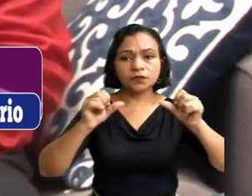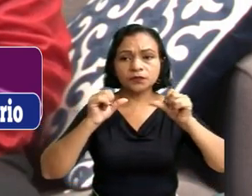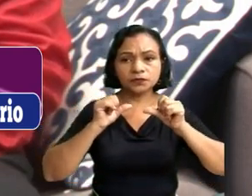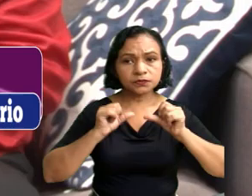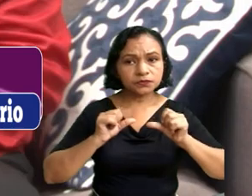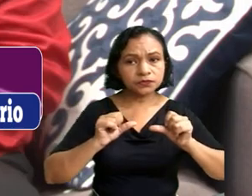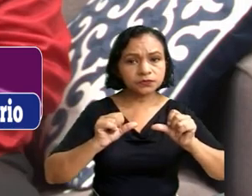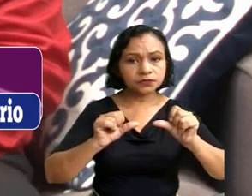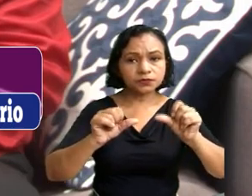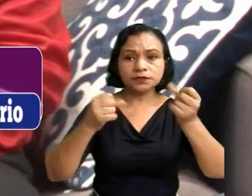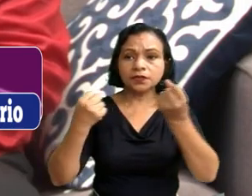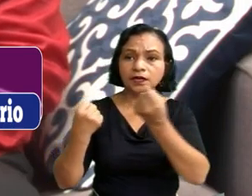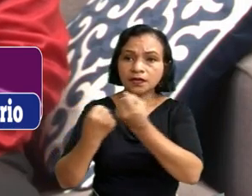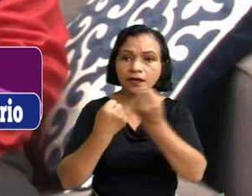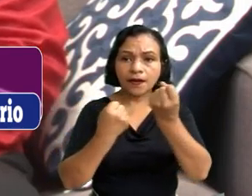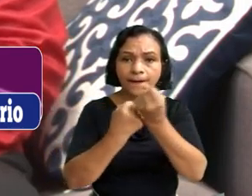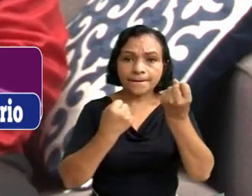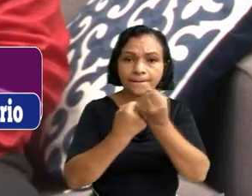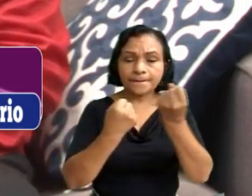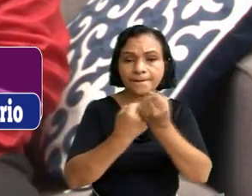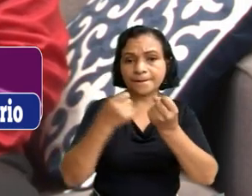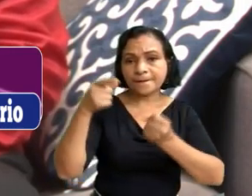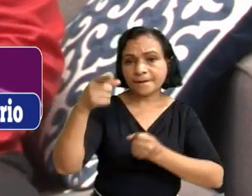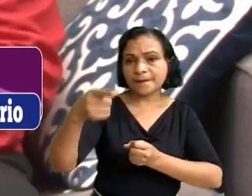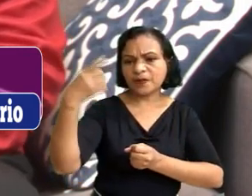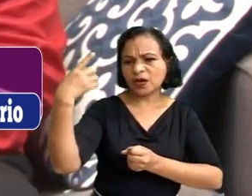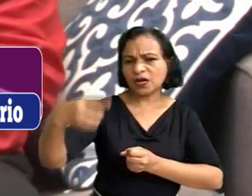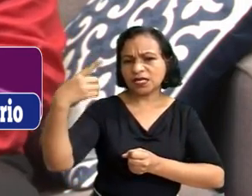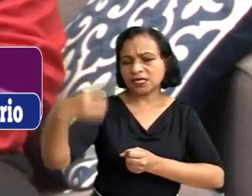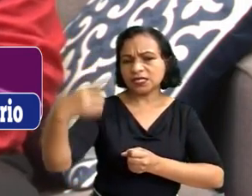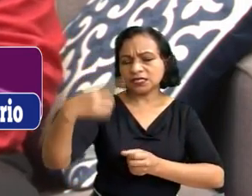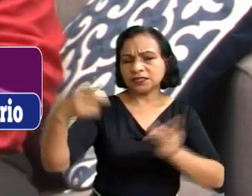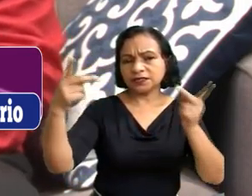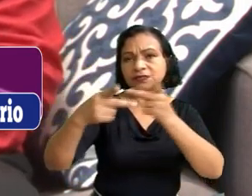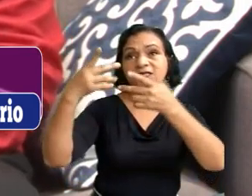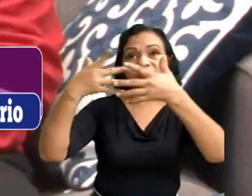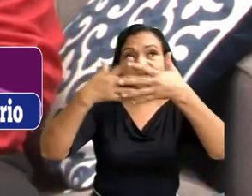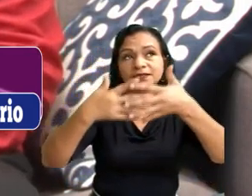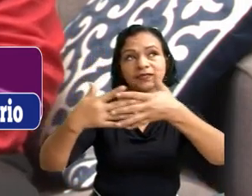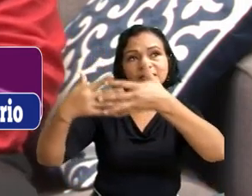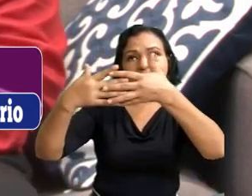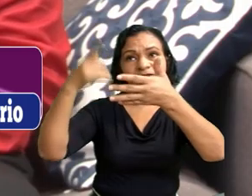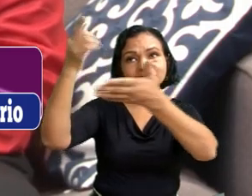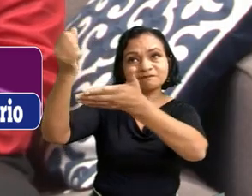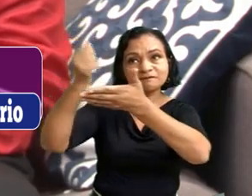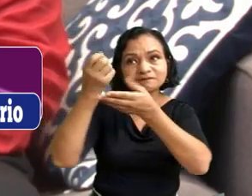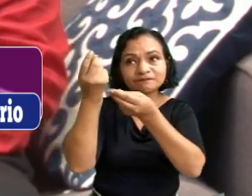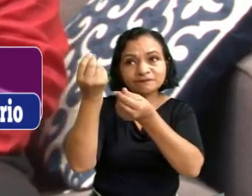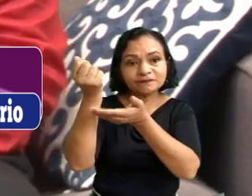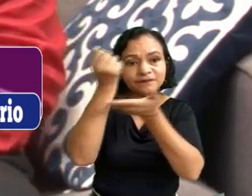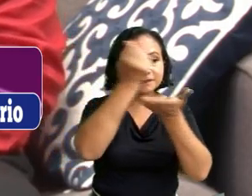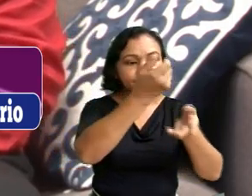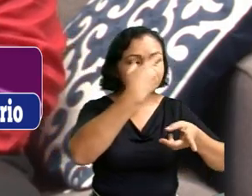o apoyado por una derecha recalcitrante de los estados unidos financiaron